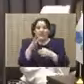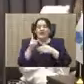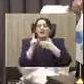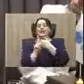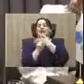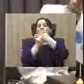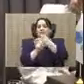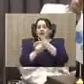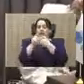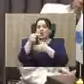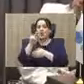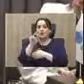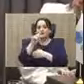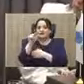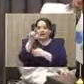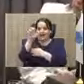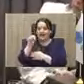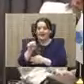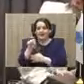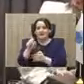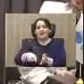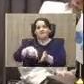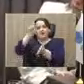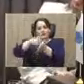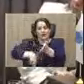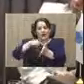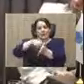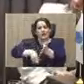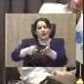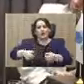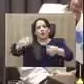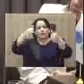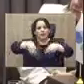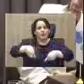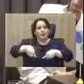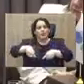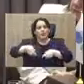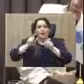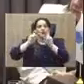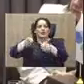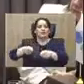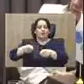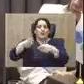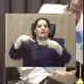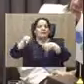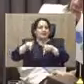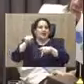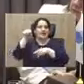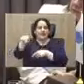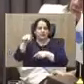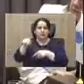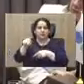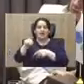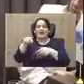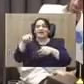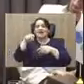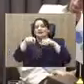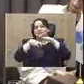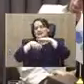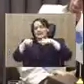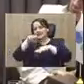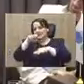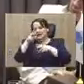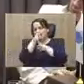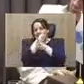firmaron el convenio de cooperación que permitía la donación de esos escáneres. En mayo del 2018, un día antes de iniciar